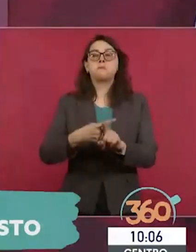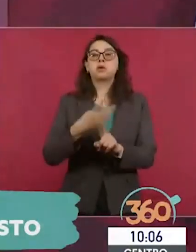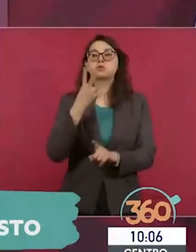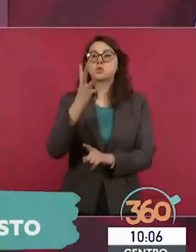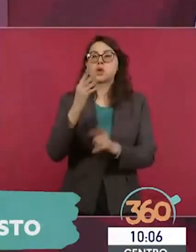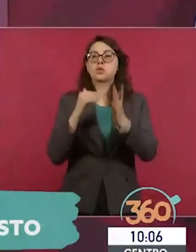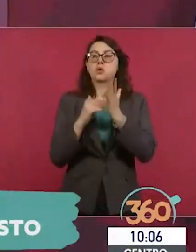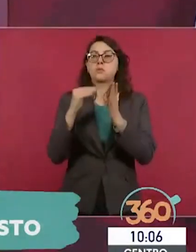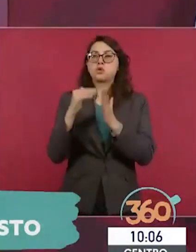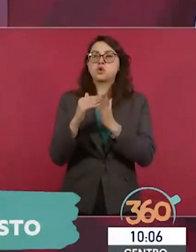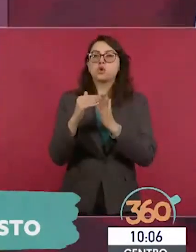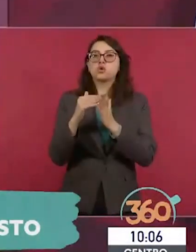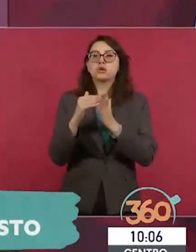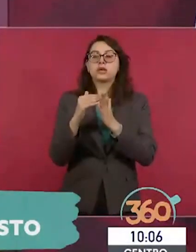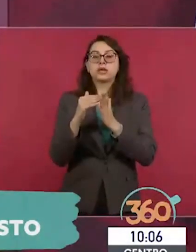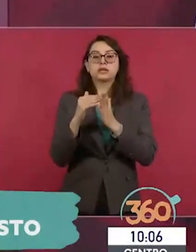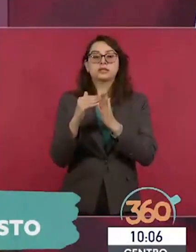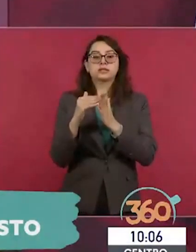más de